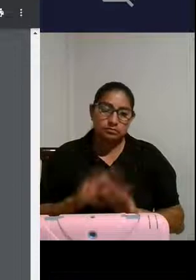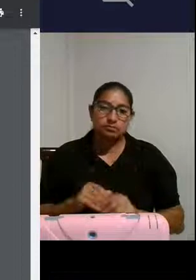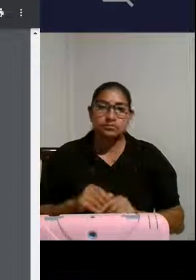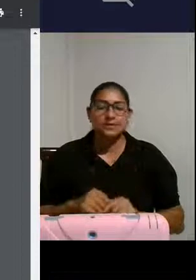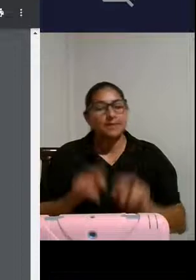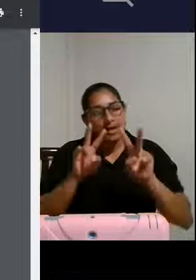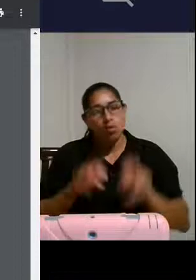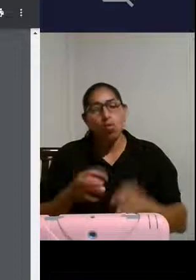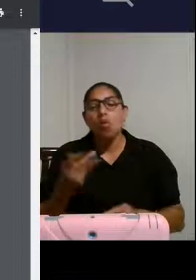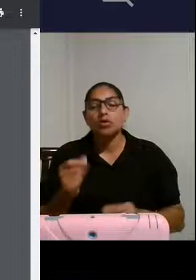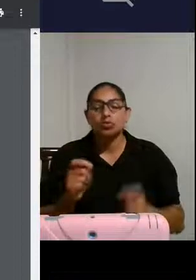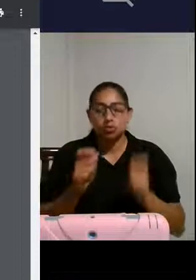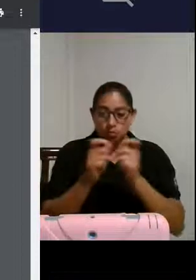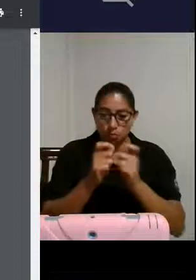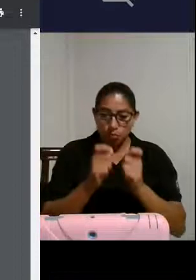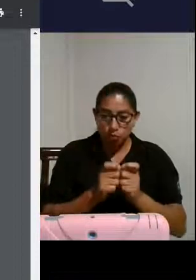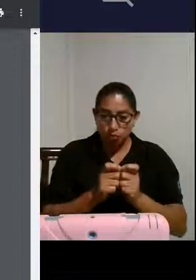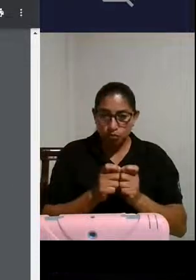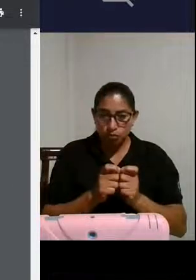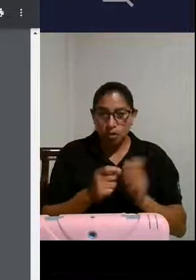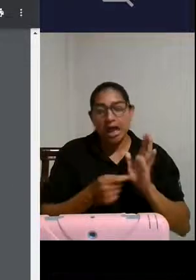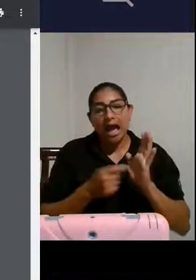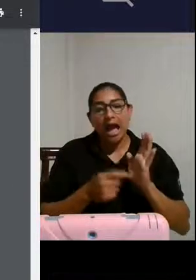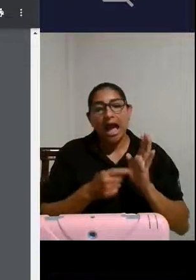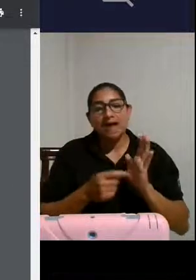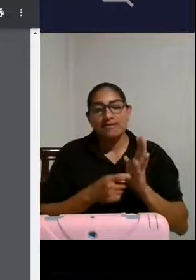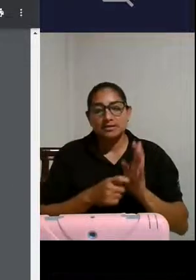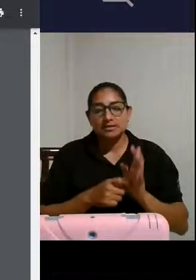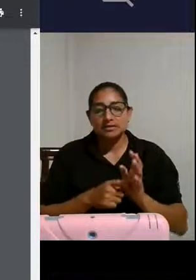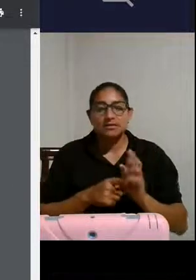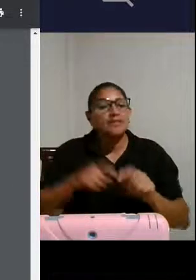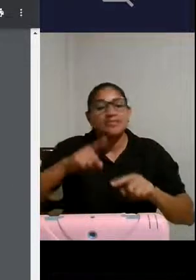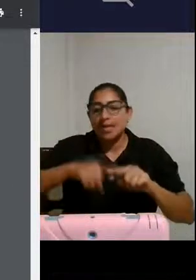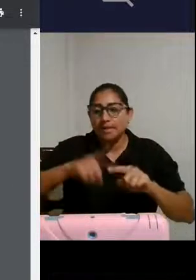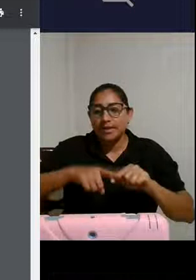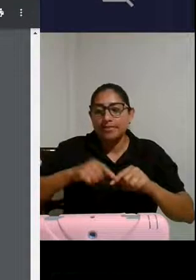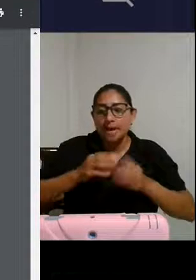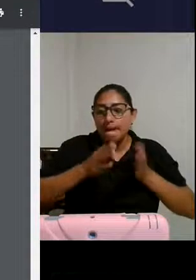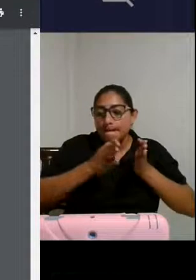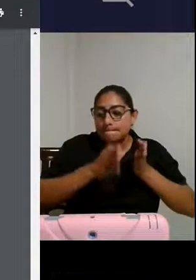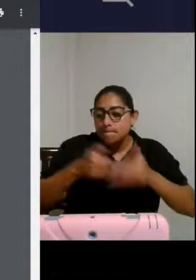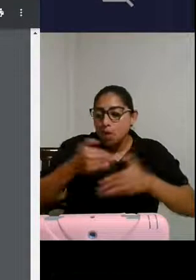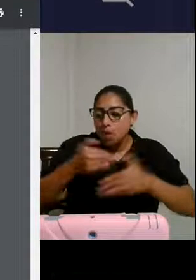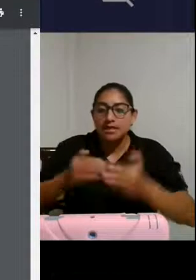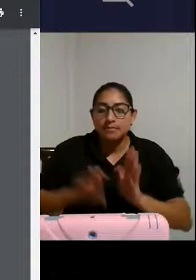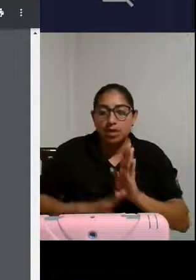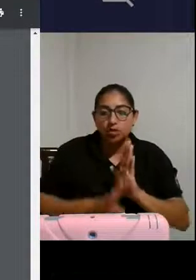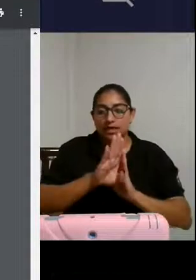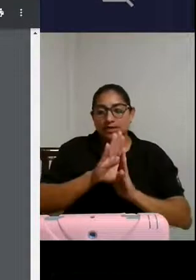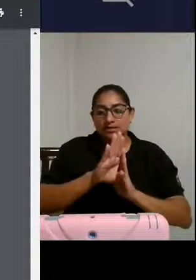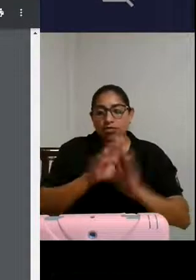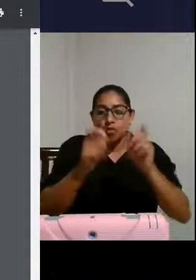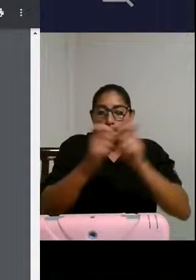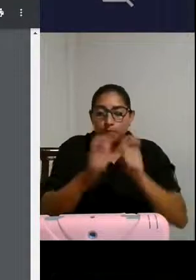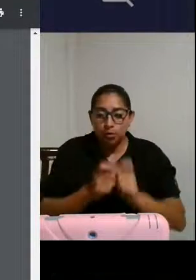Ok. puntos equivale cada ejercicio, porque muchas veces los puntos son de acuerdo al procedimiento que haya hecho. Sí, correcto.